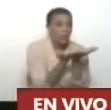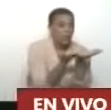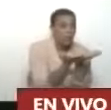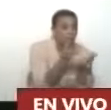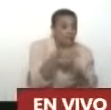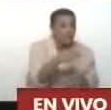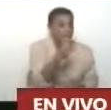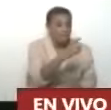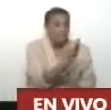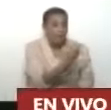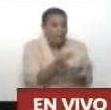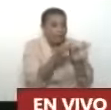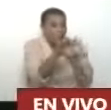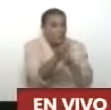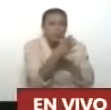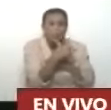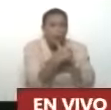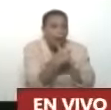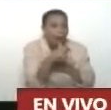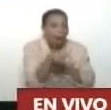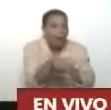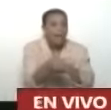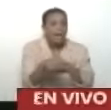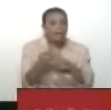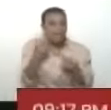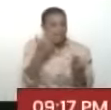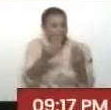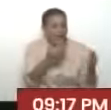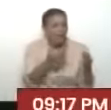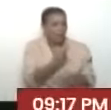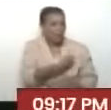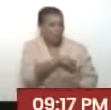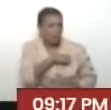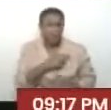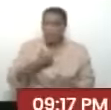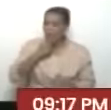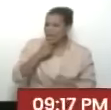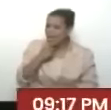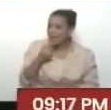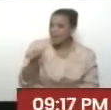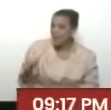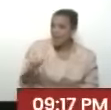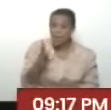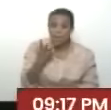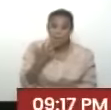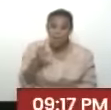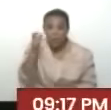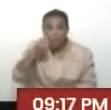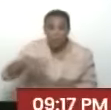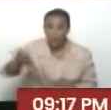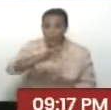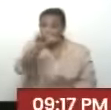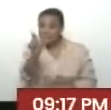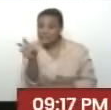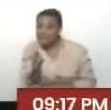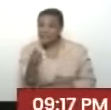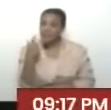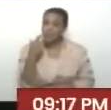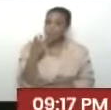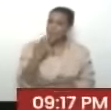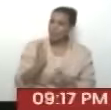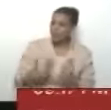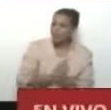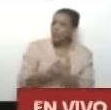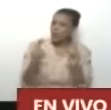también, donde haya diálogo entre el inglés y el español con los pueblos que existen allá.